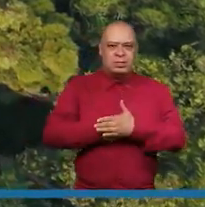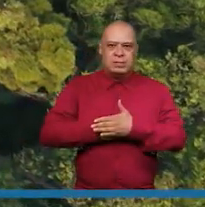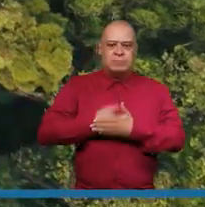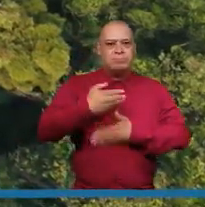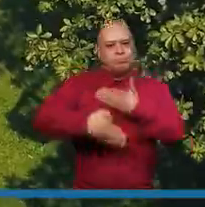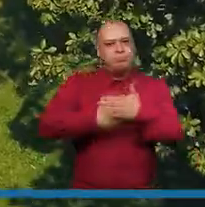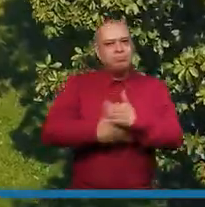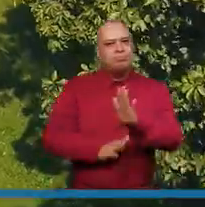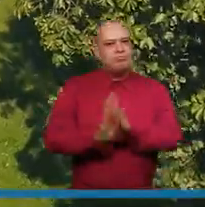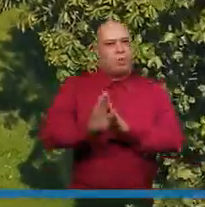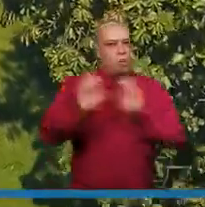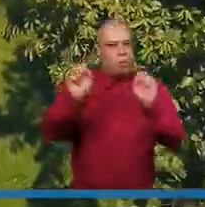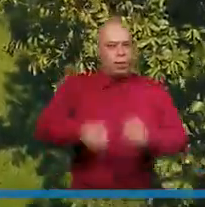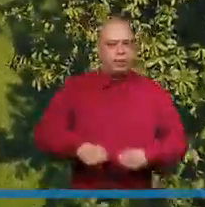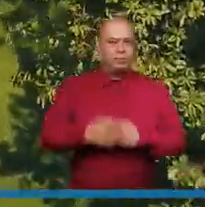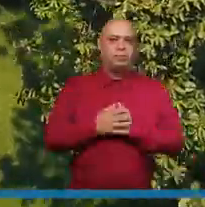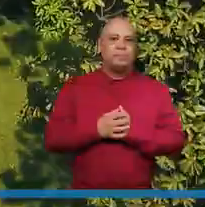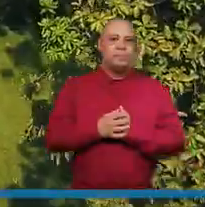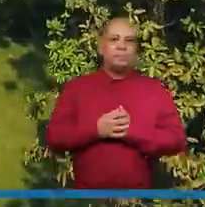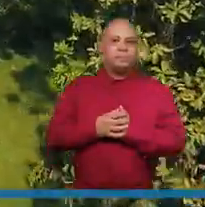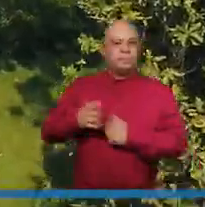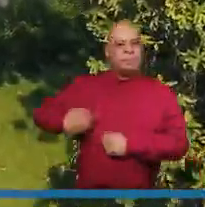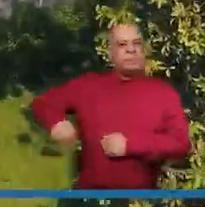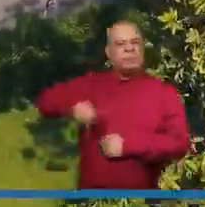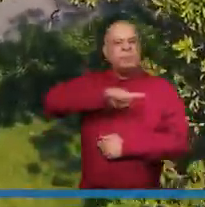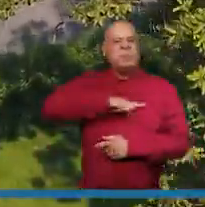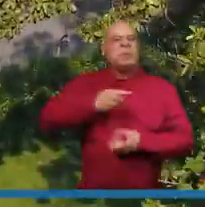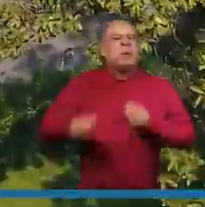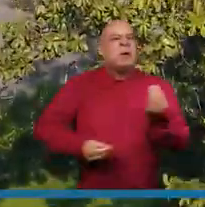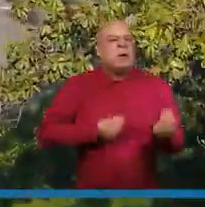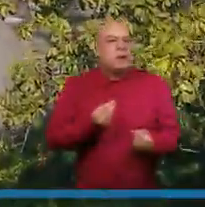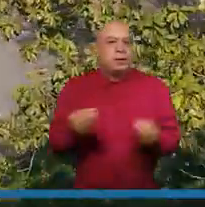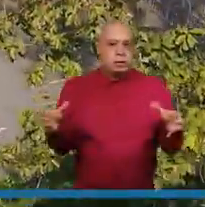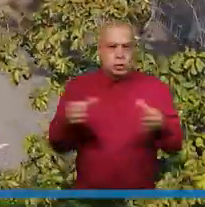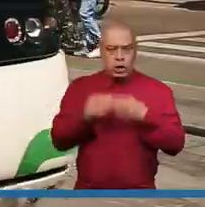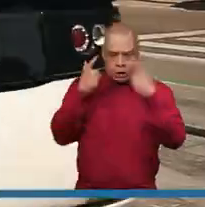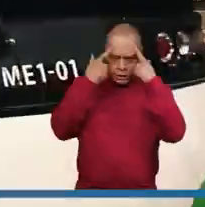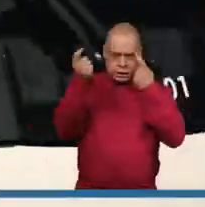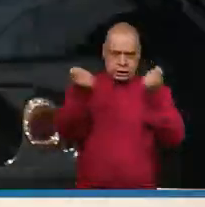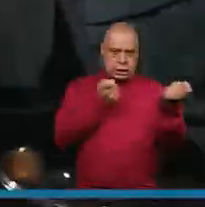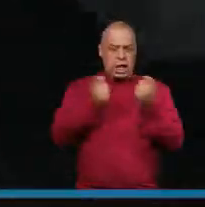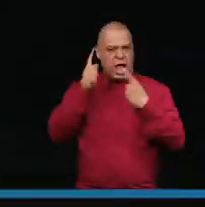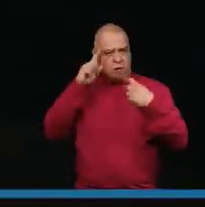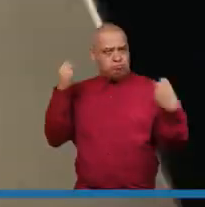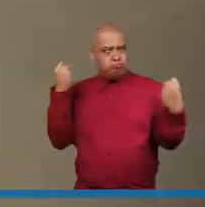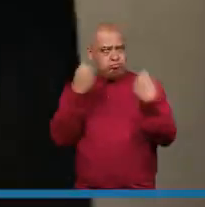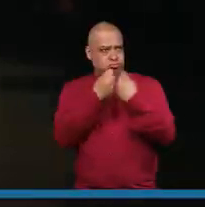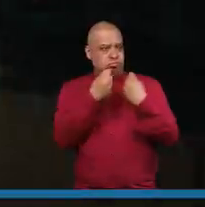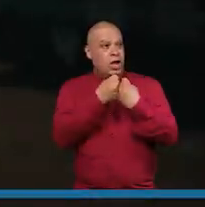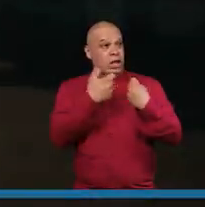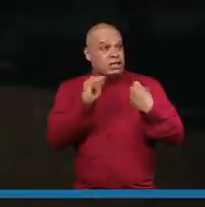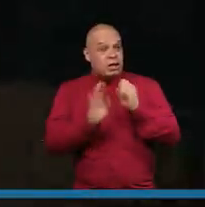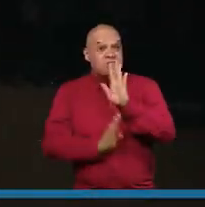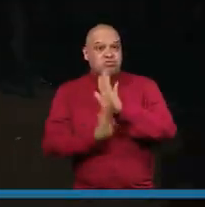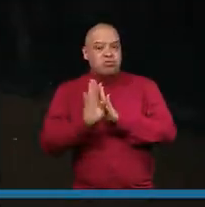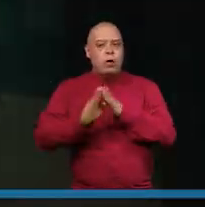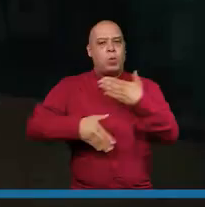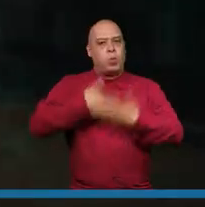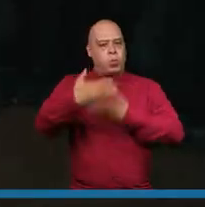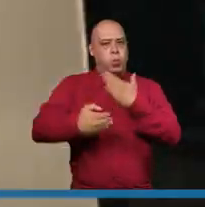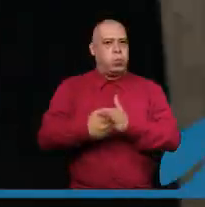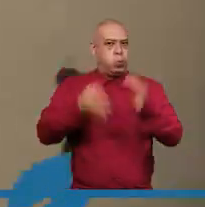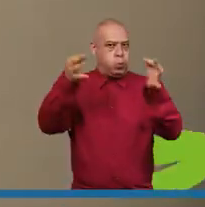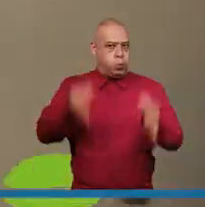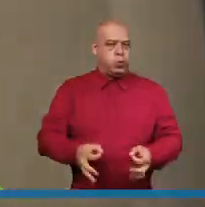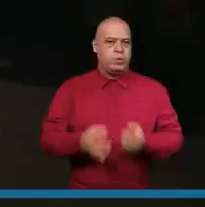caminos. Lo que hacemos es establecer una alianza estratégica que nos permite salir ganando de nuestra actuación. Y